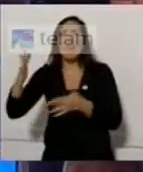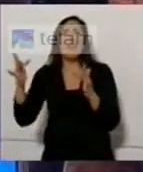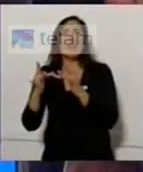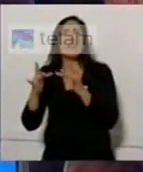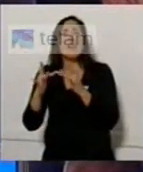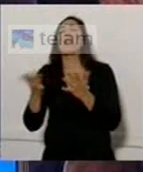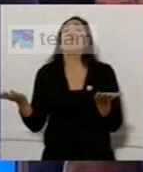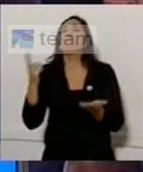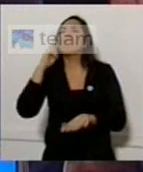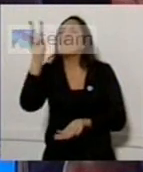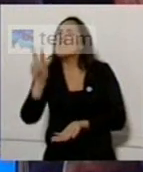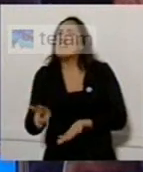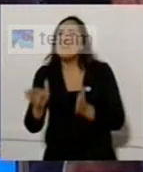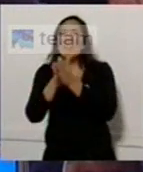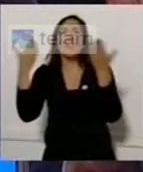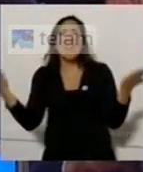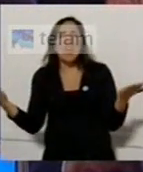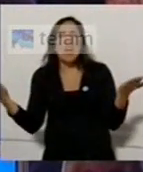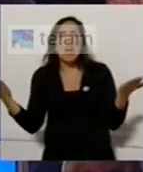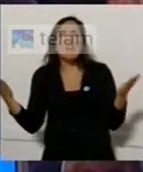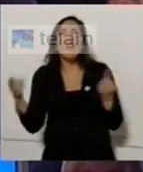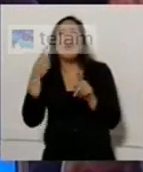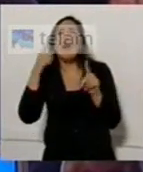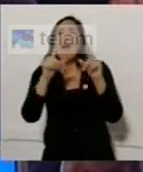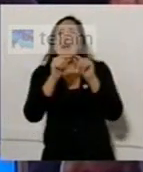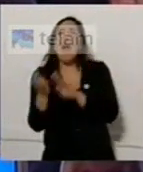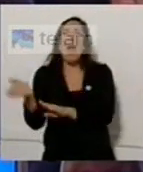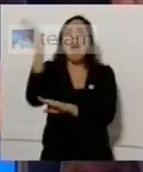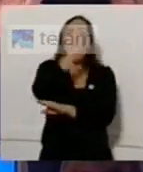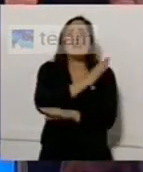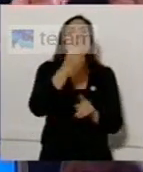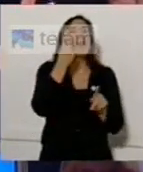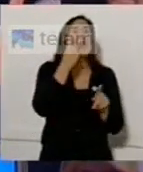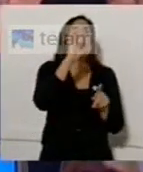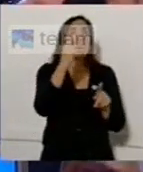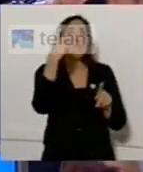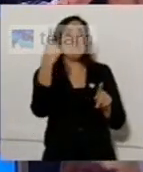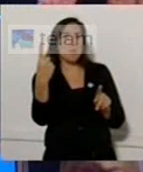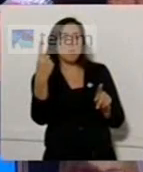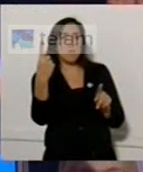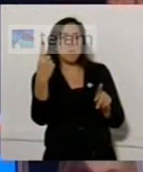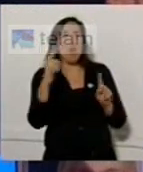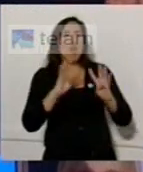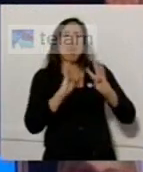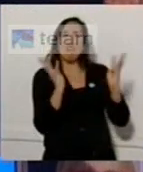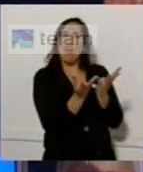los diarios del año 2001, previos a diciembre, previos al corralito.